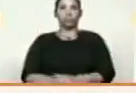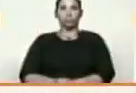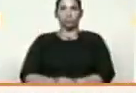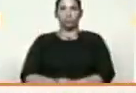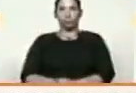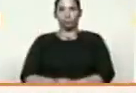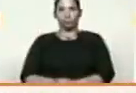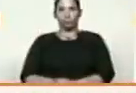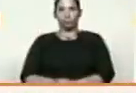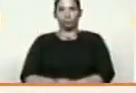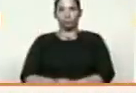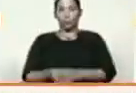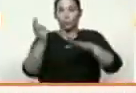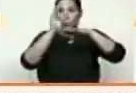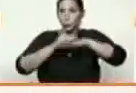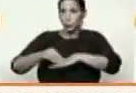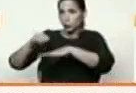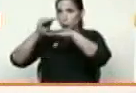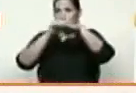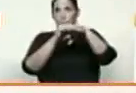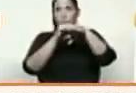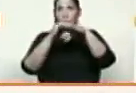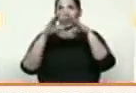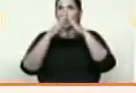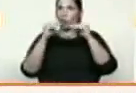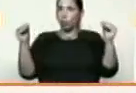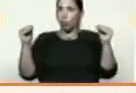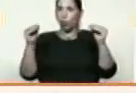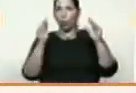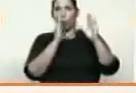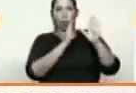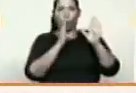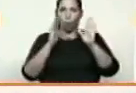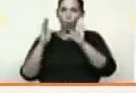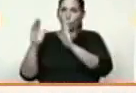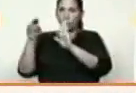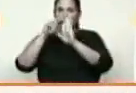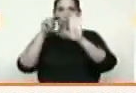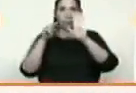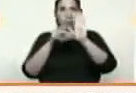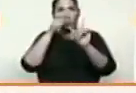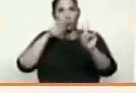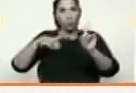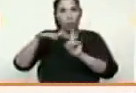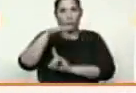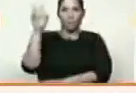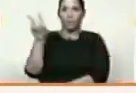La consulta en todos los órdenes y niveles al pueblo de Venezuela se ha hecho.